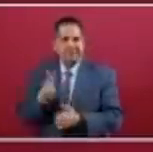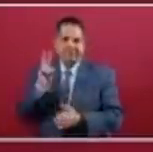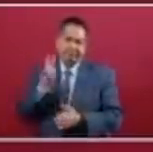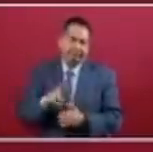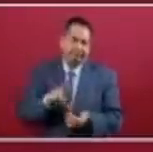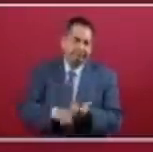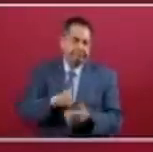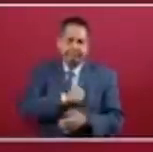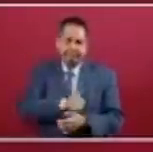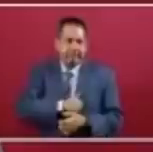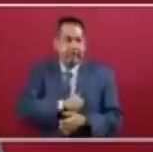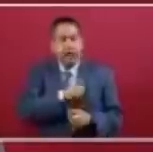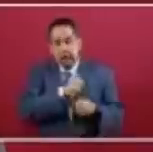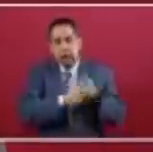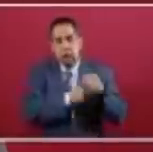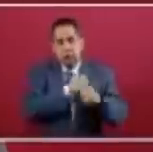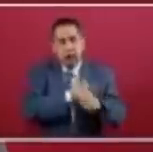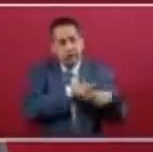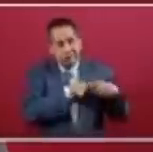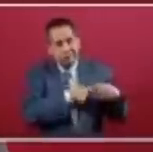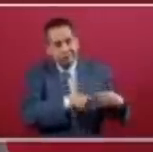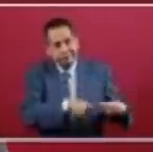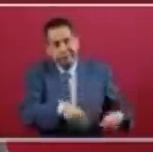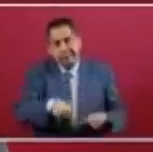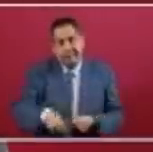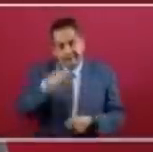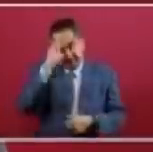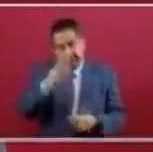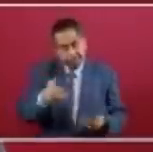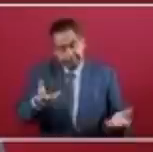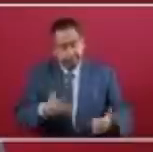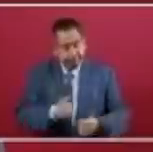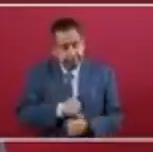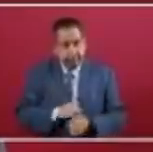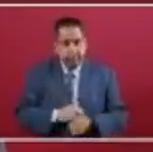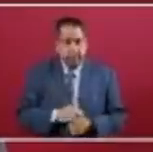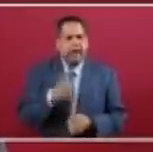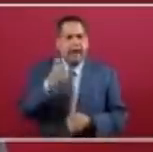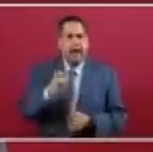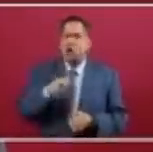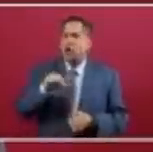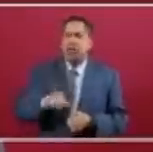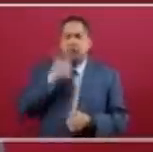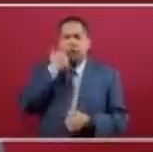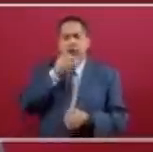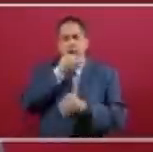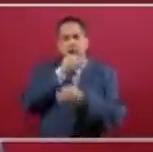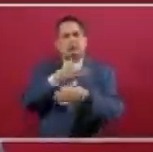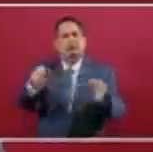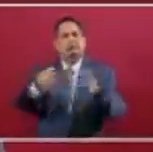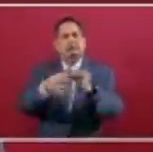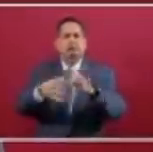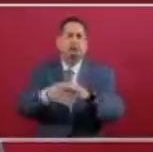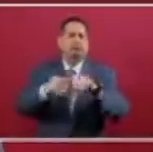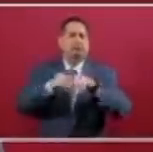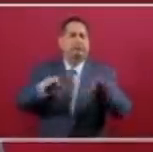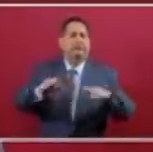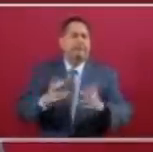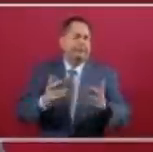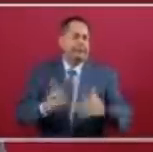desgraciadamente ha venido sucediendo en nuestro país. Entonces, esto era lo que queríamos informarles.